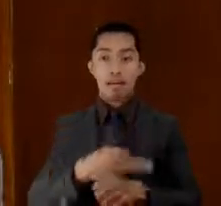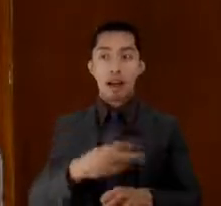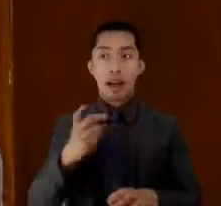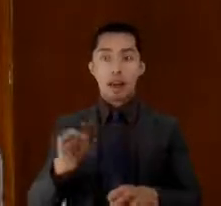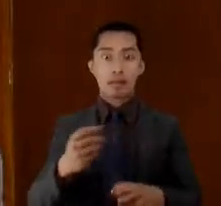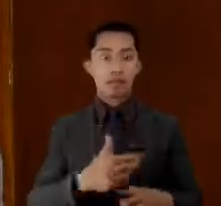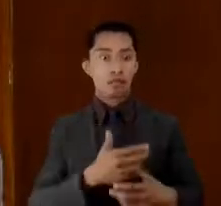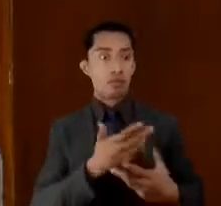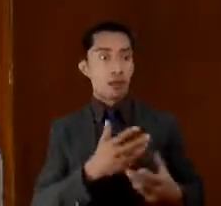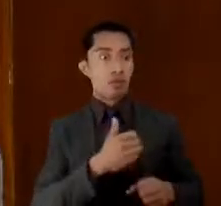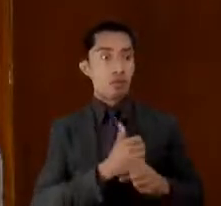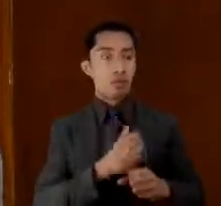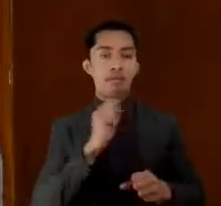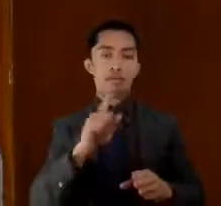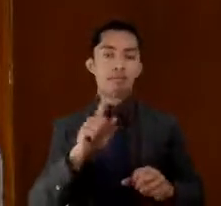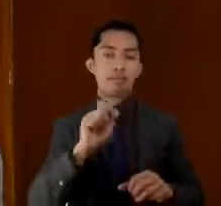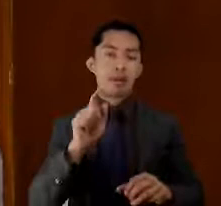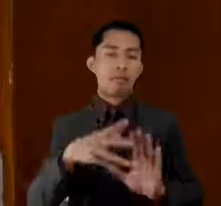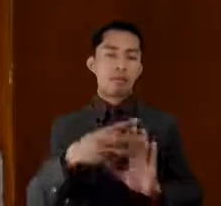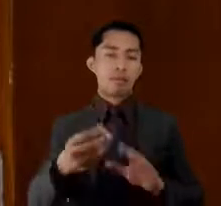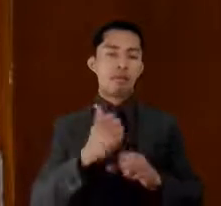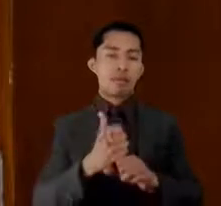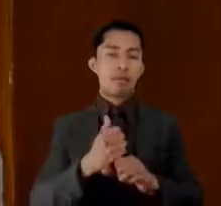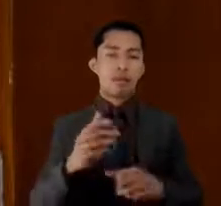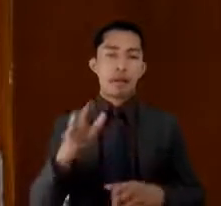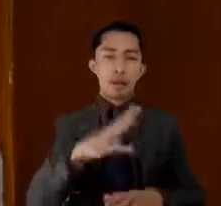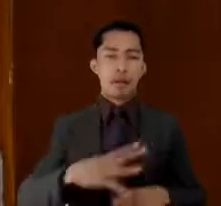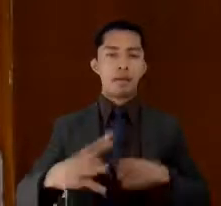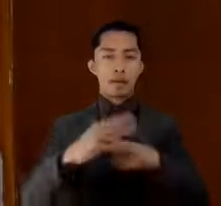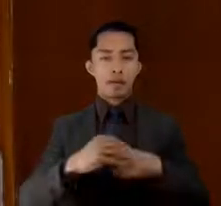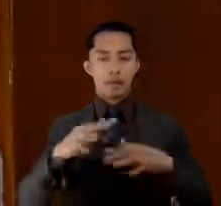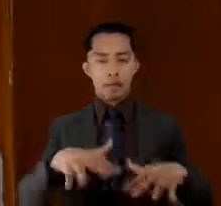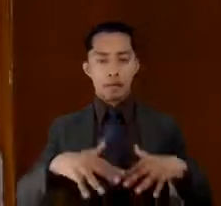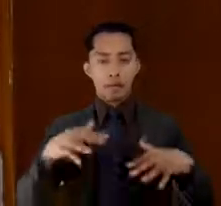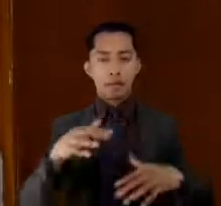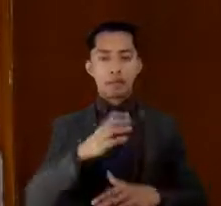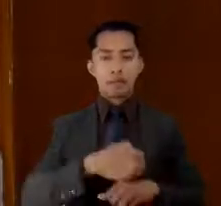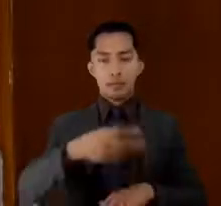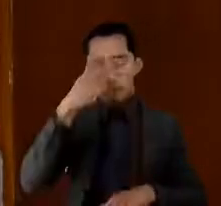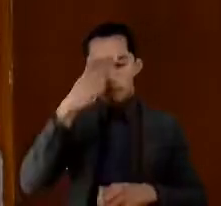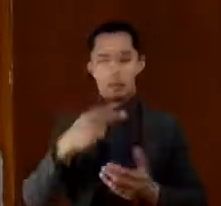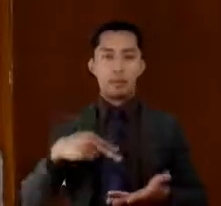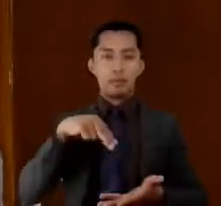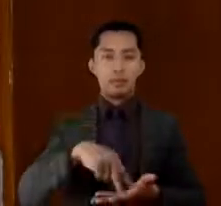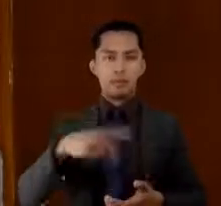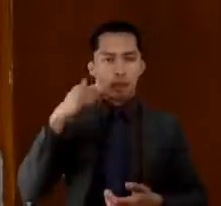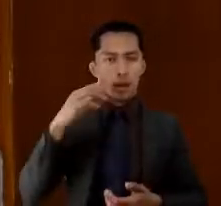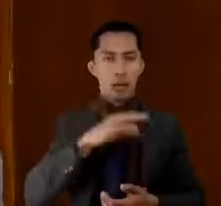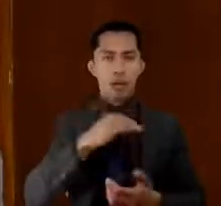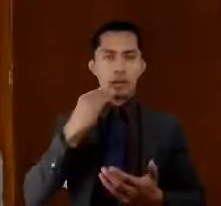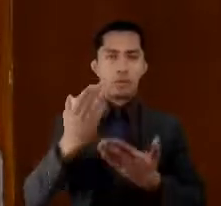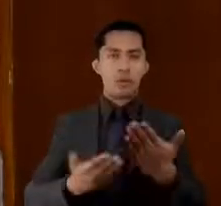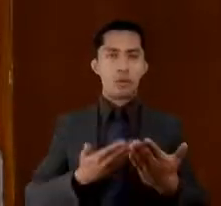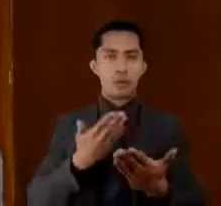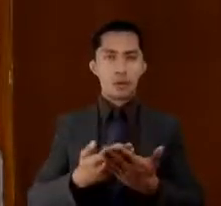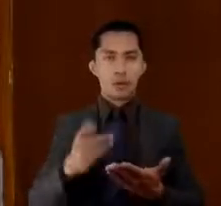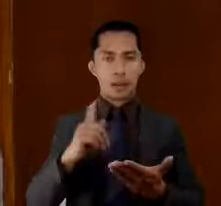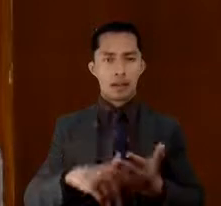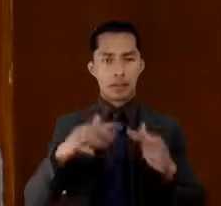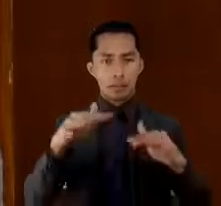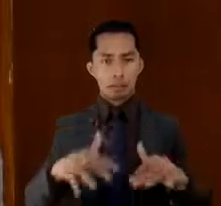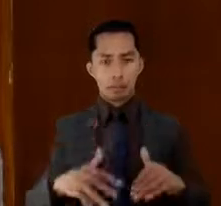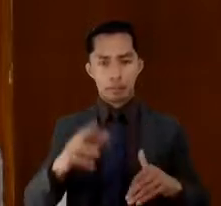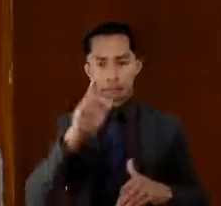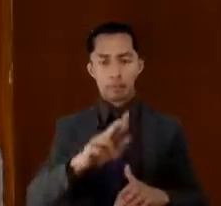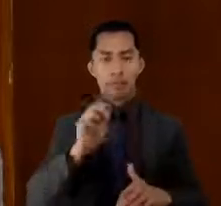que enfrentar. Con la venia del pueblo mexiquense, tomo esta tribuna con el objetivo de someter a consideración de esta honorable asamblea